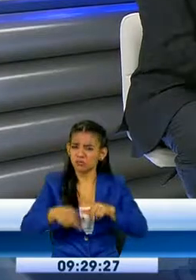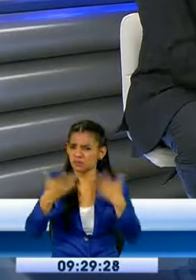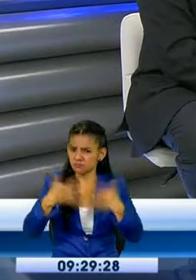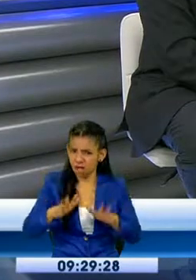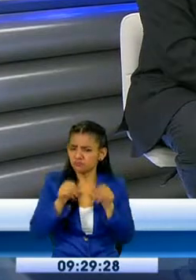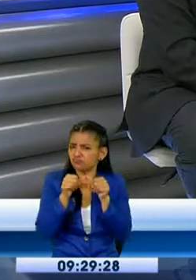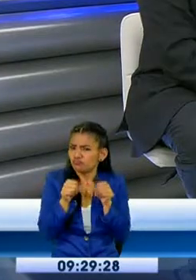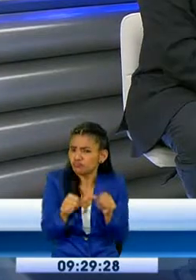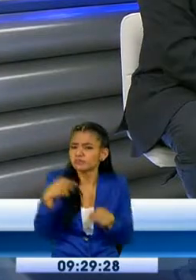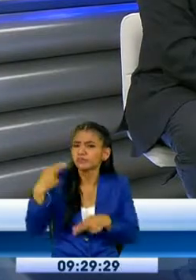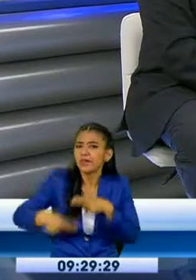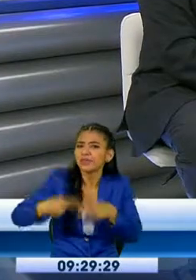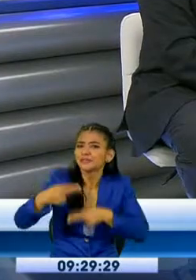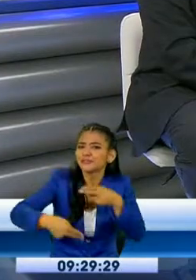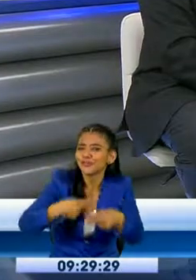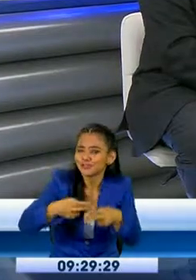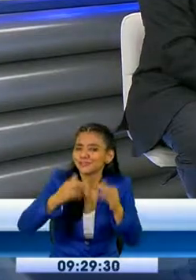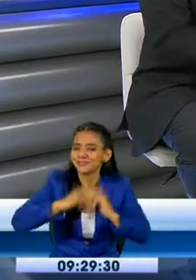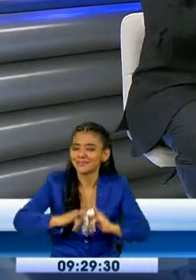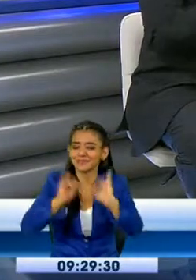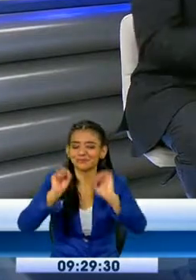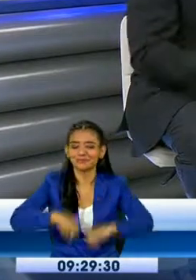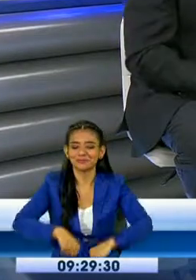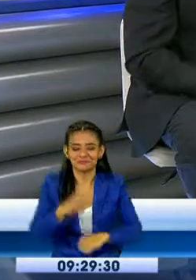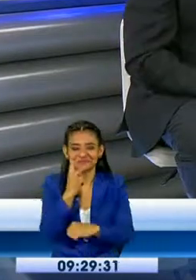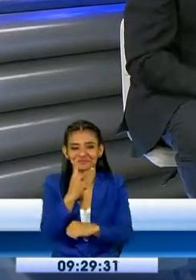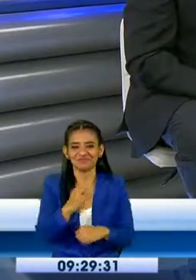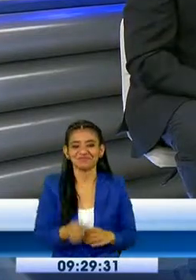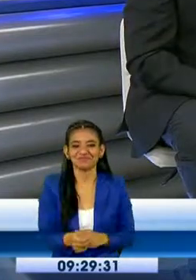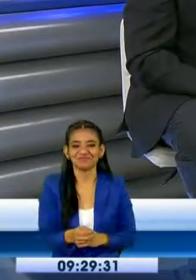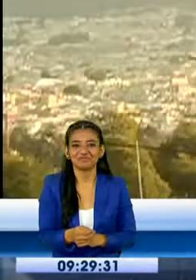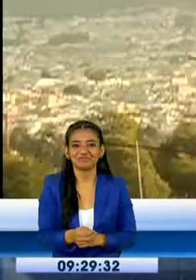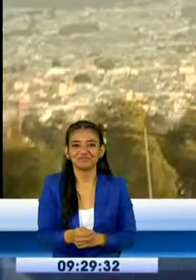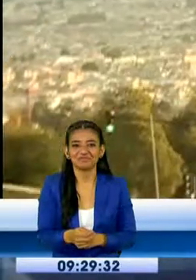rescatar esta importante tradición. Muy bien, miremos.